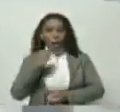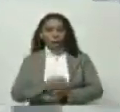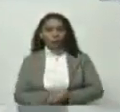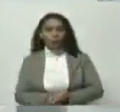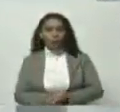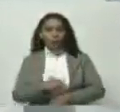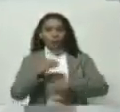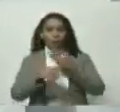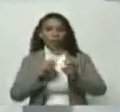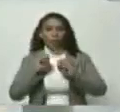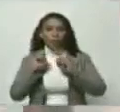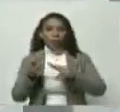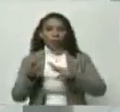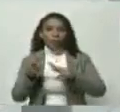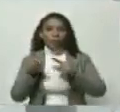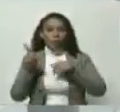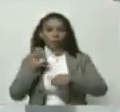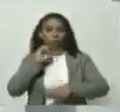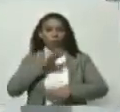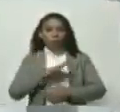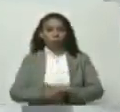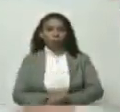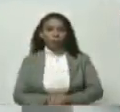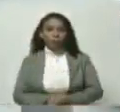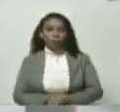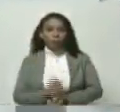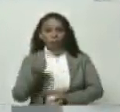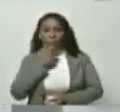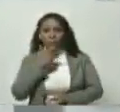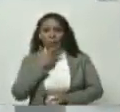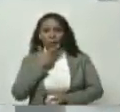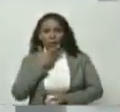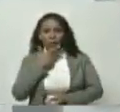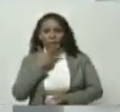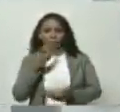dio la oportunidad, bueno, son estas historias lindas en medio